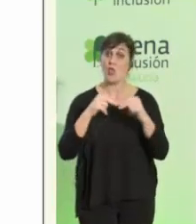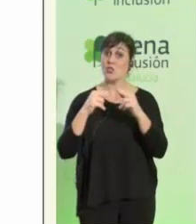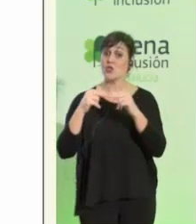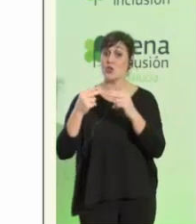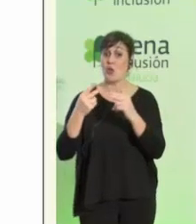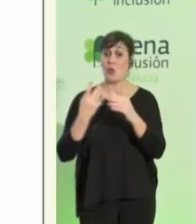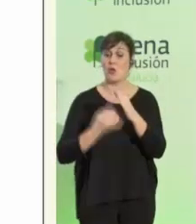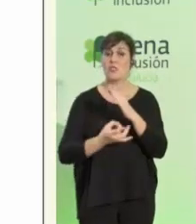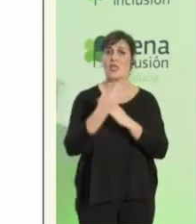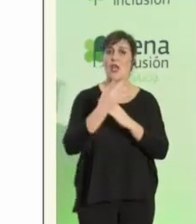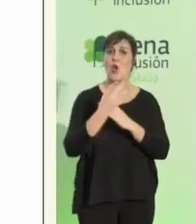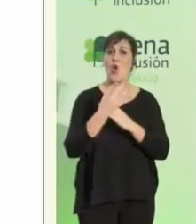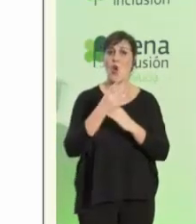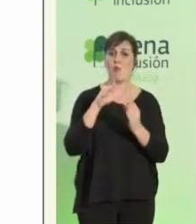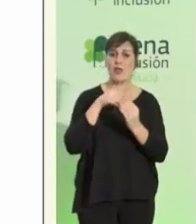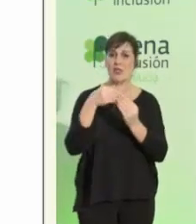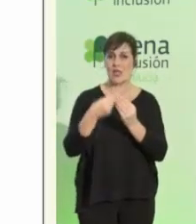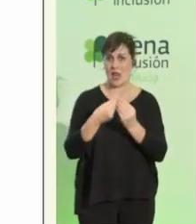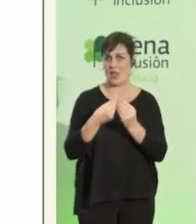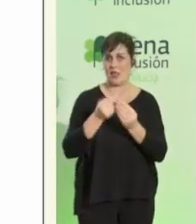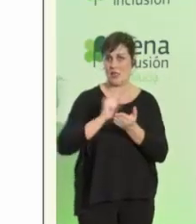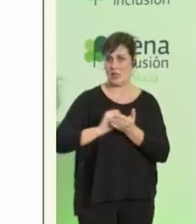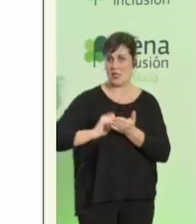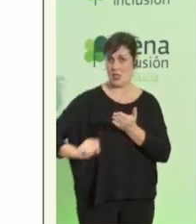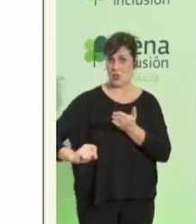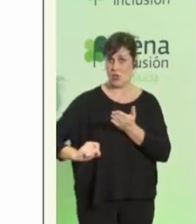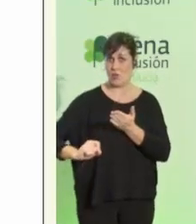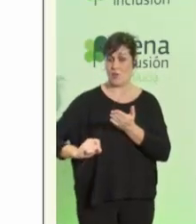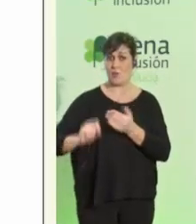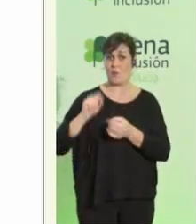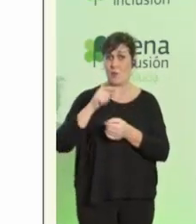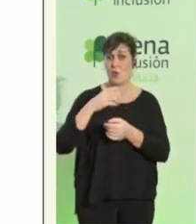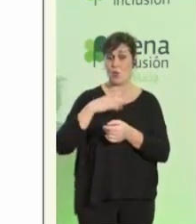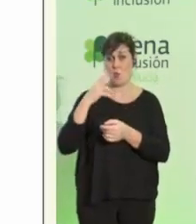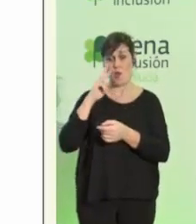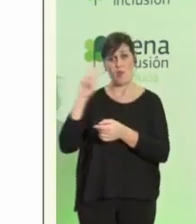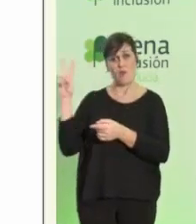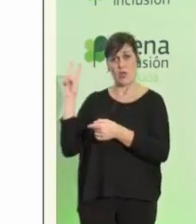serie de material escrito. Ahí lo pueden ver.